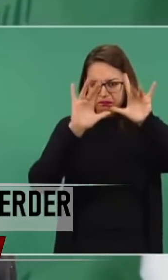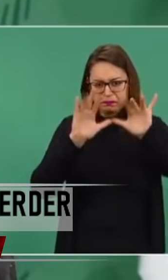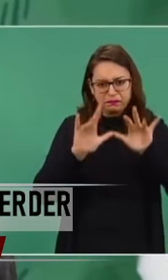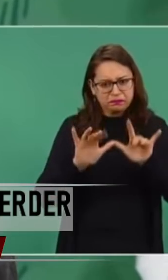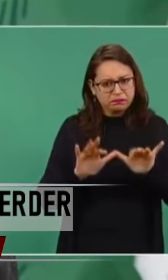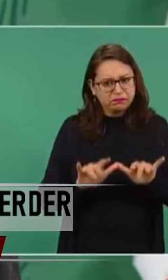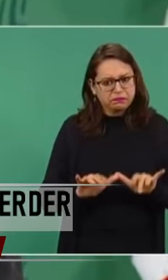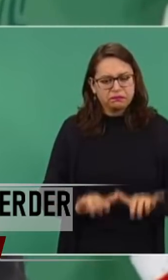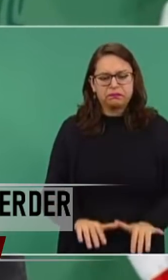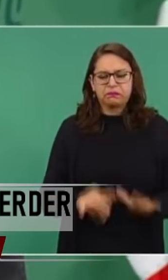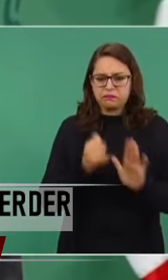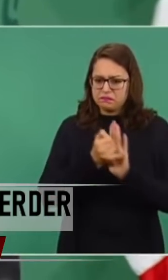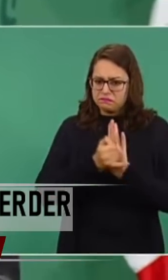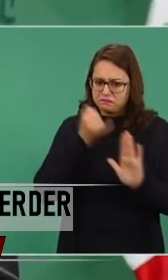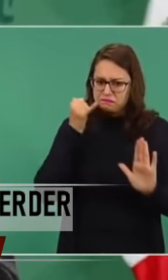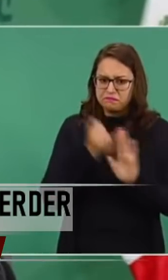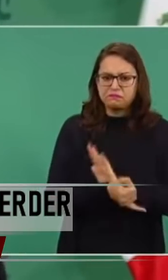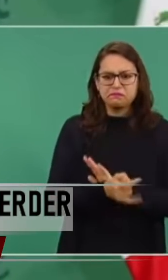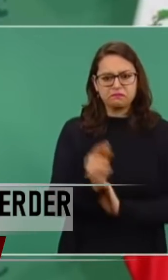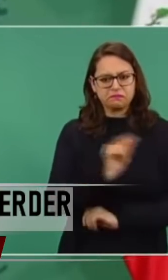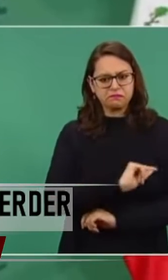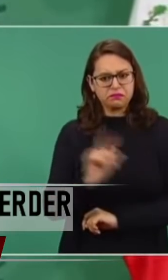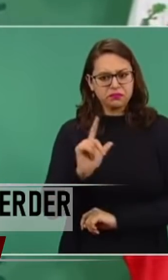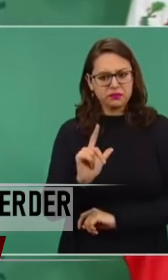bastante profesional